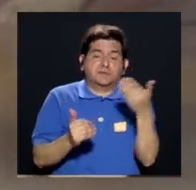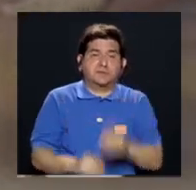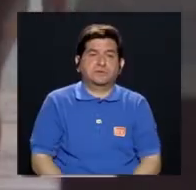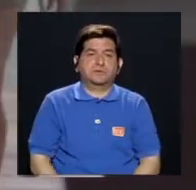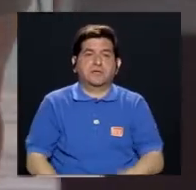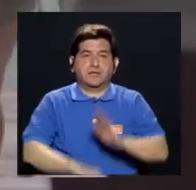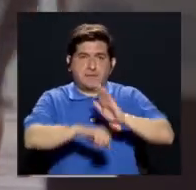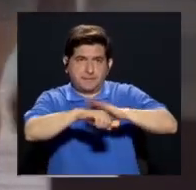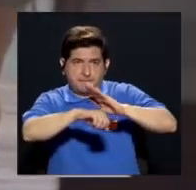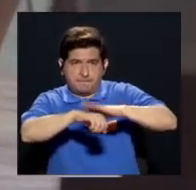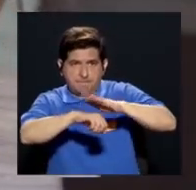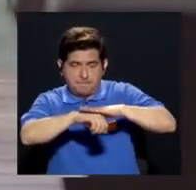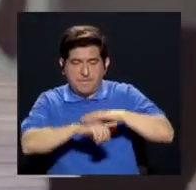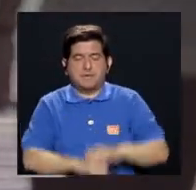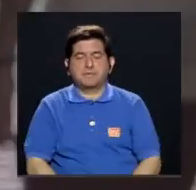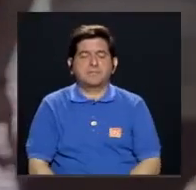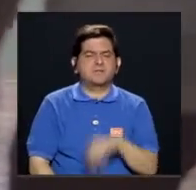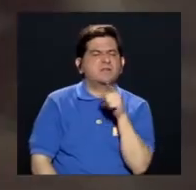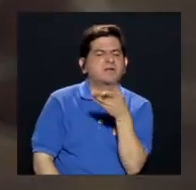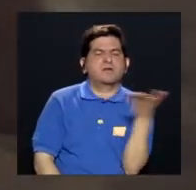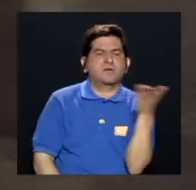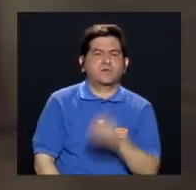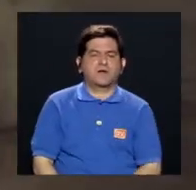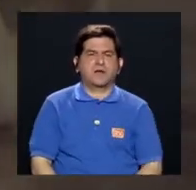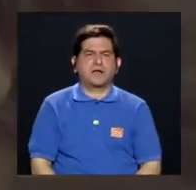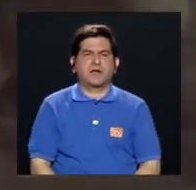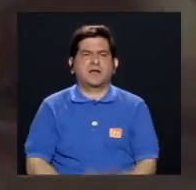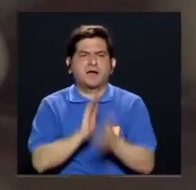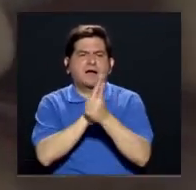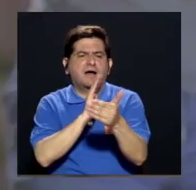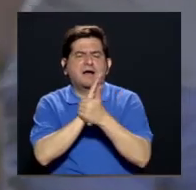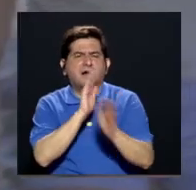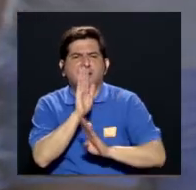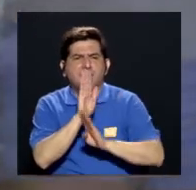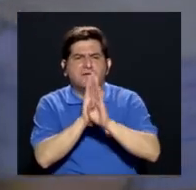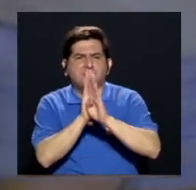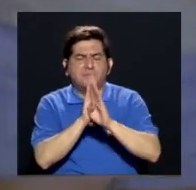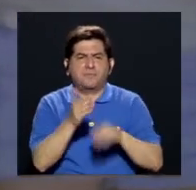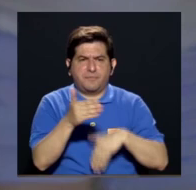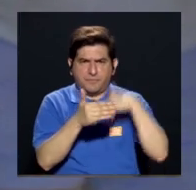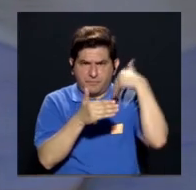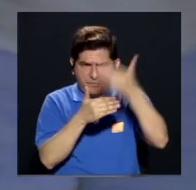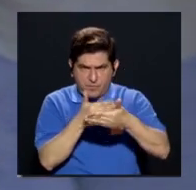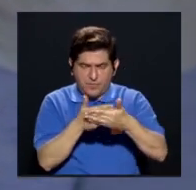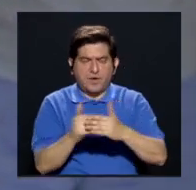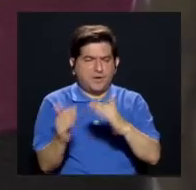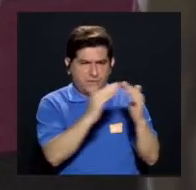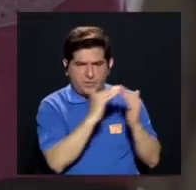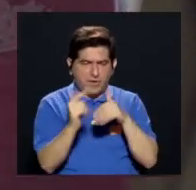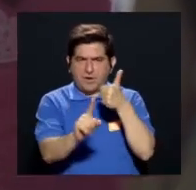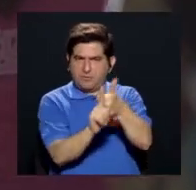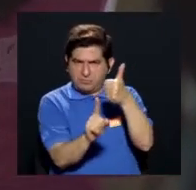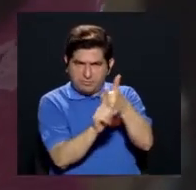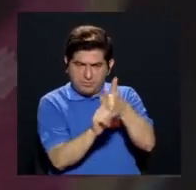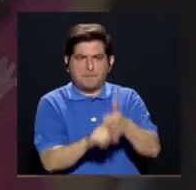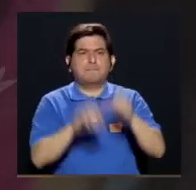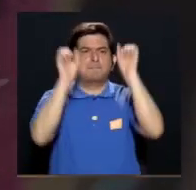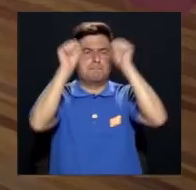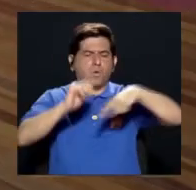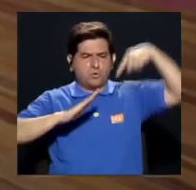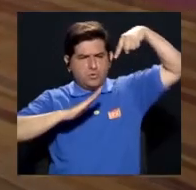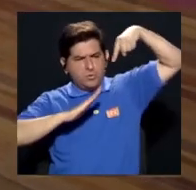que les van a permitir tener herramientas para luego que van a sus comunidades